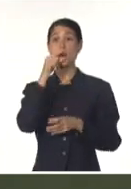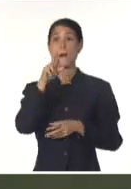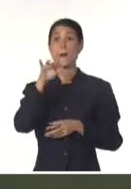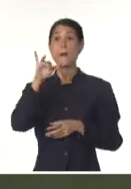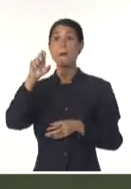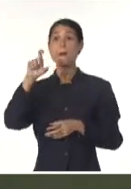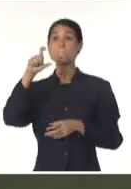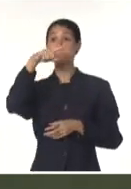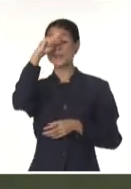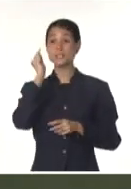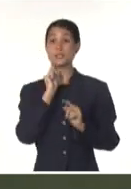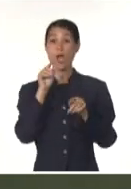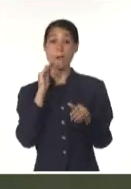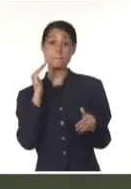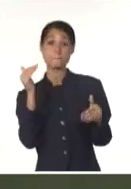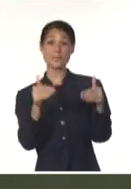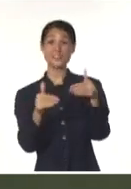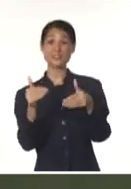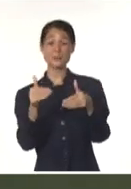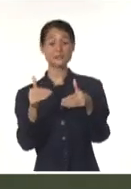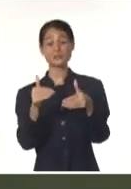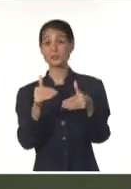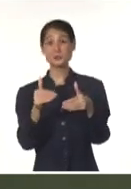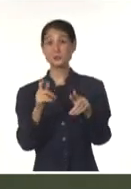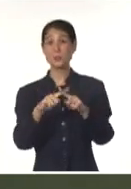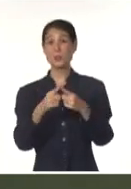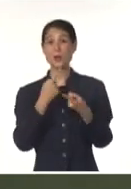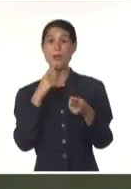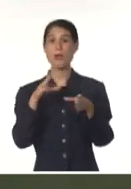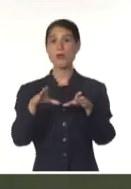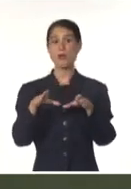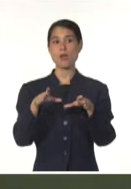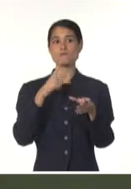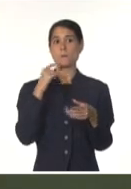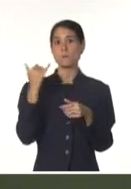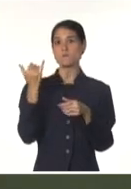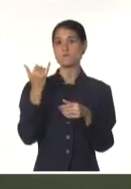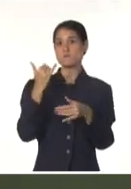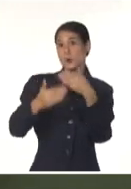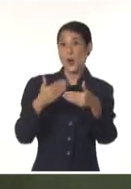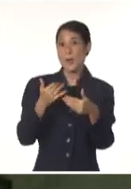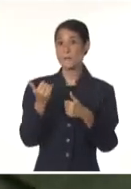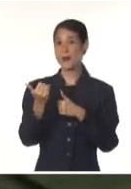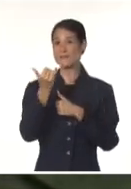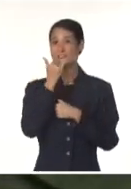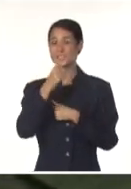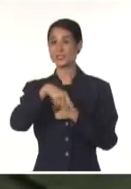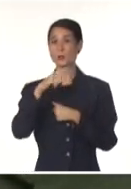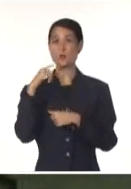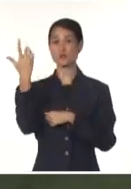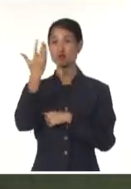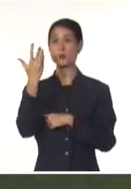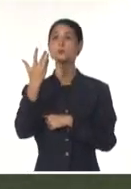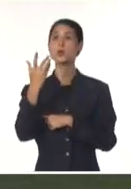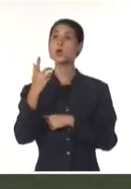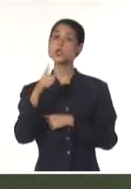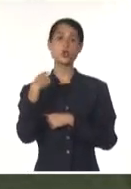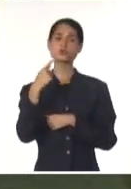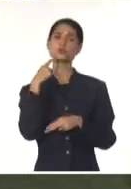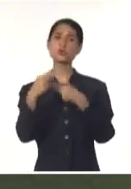frente junto a la dirección del gobierno, al resto de la dirección del partido y a todo el esfuerzo que nuestro pueblo realiza